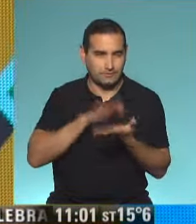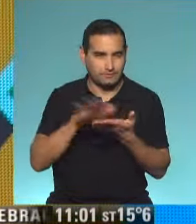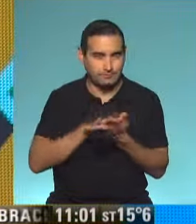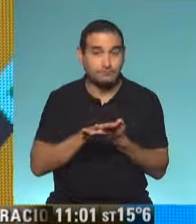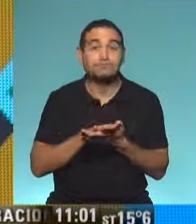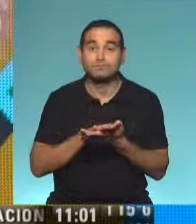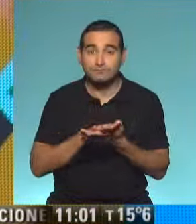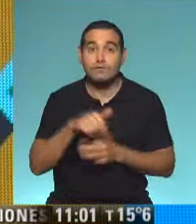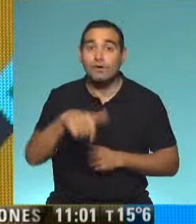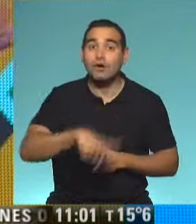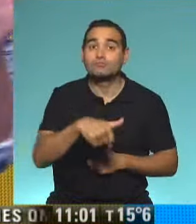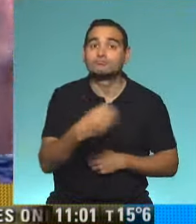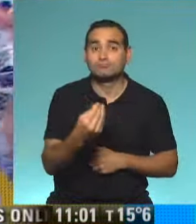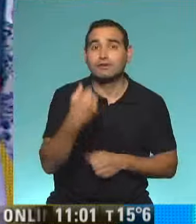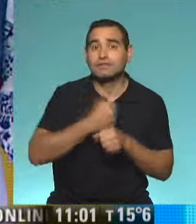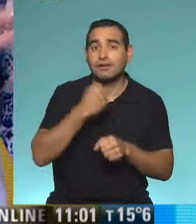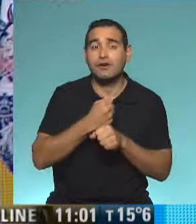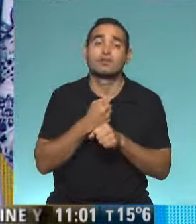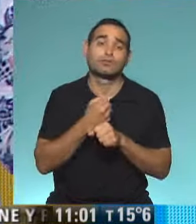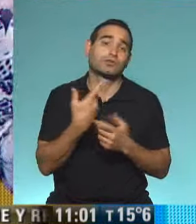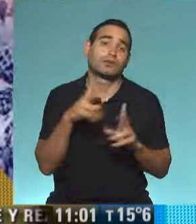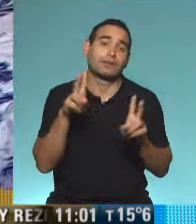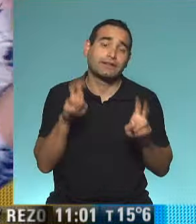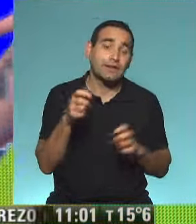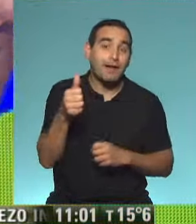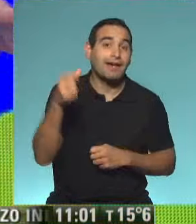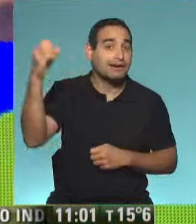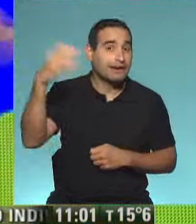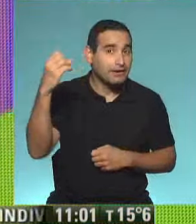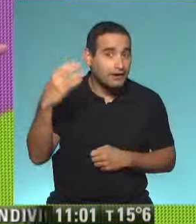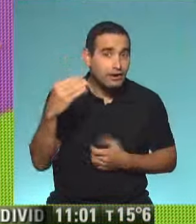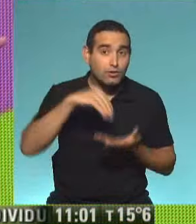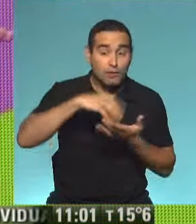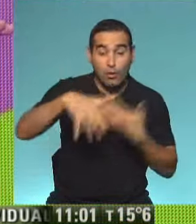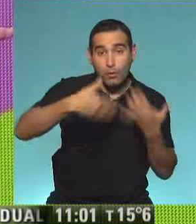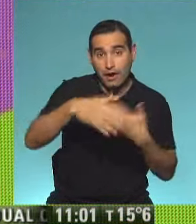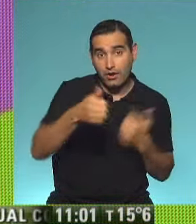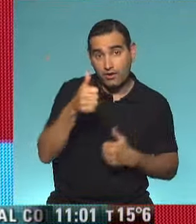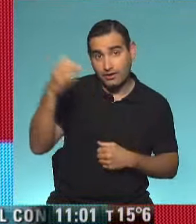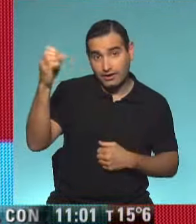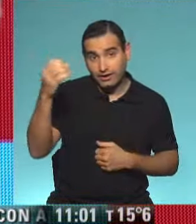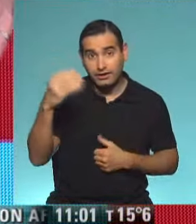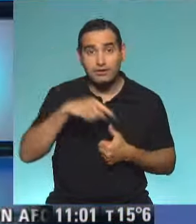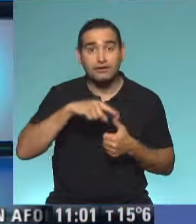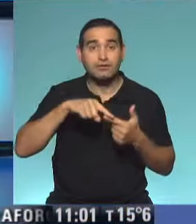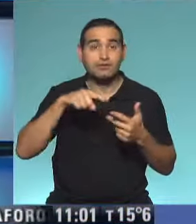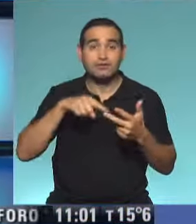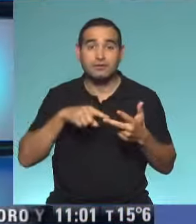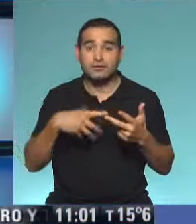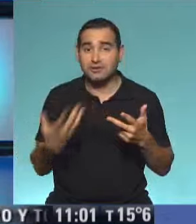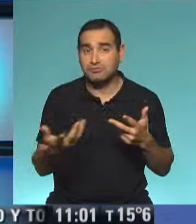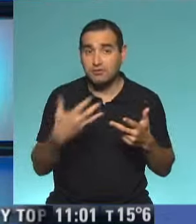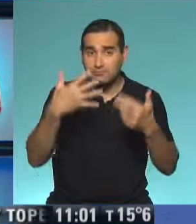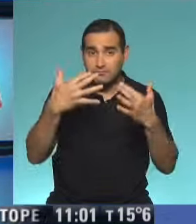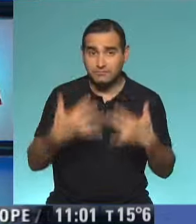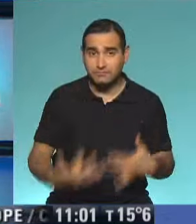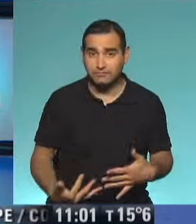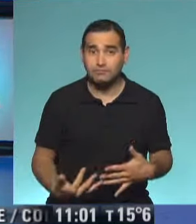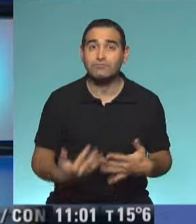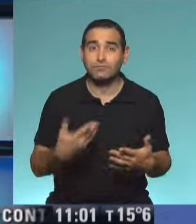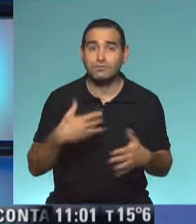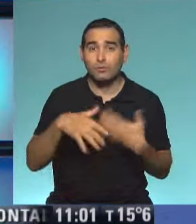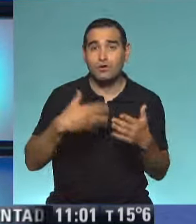Repasingui del día de hoy. Entonces trabajamos sobre los recreos. ¿Qué estuvimos viendo? Juegos del recreo. Y también sí, estuvimos repasando matemáticas. Estuvimos